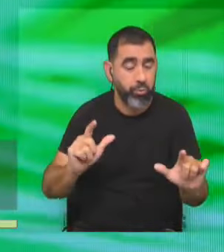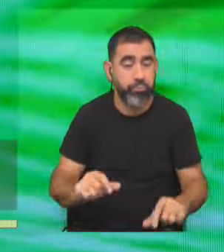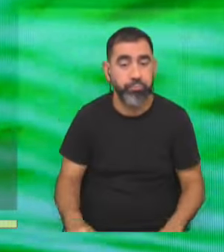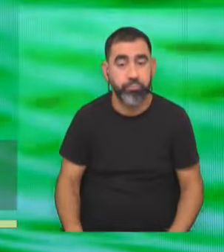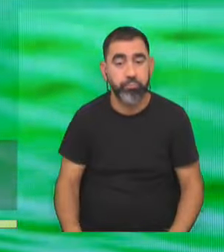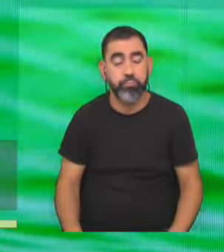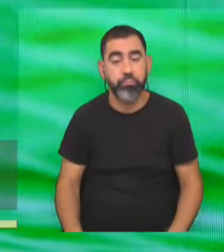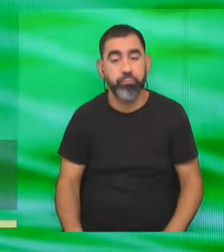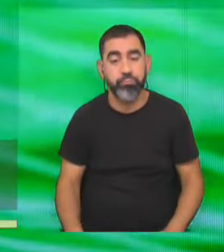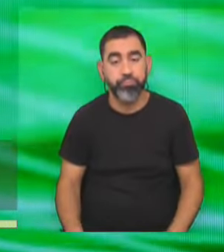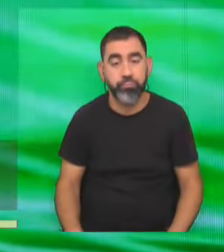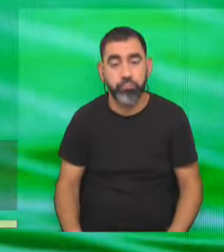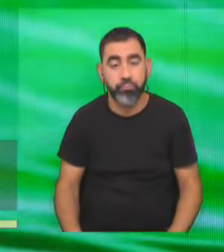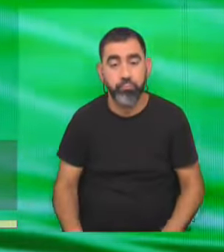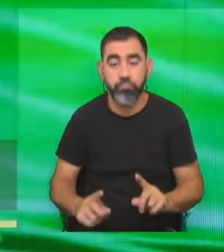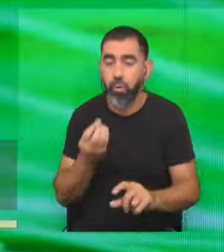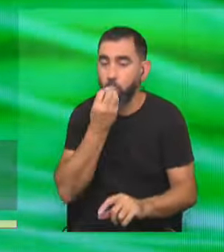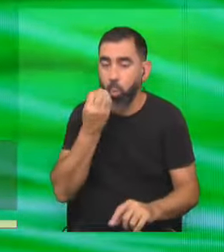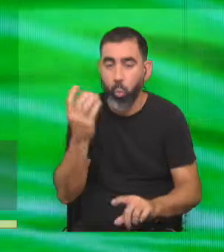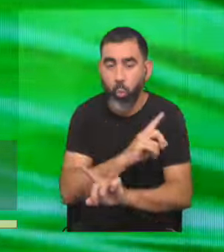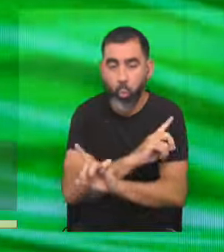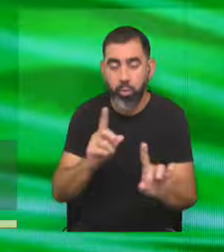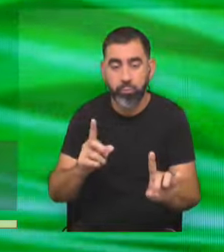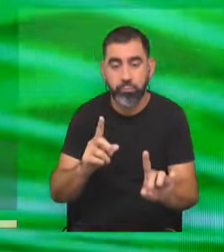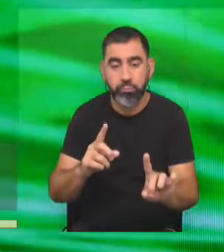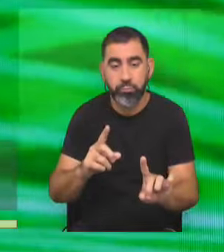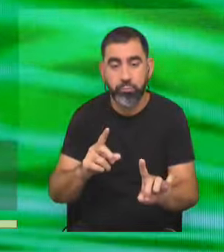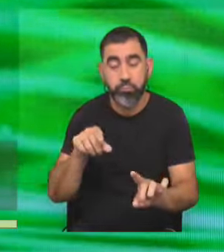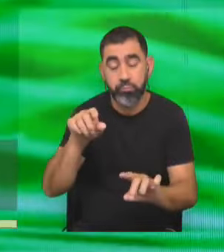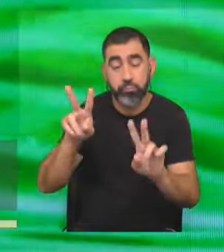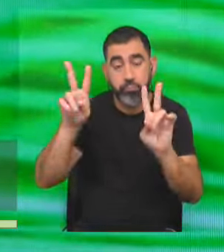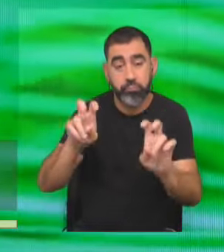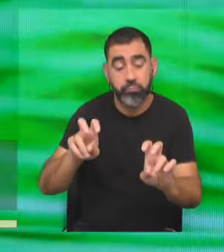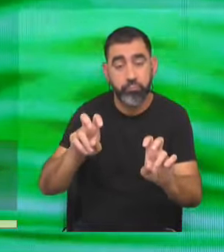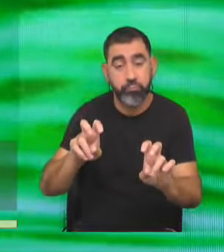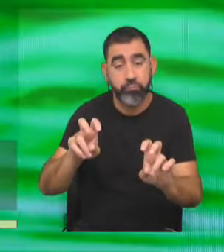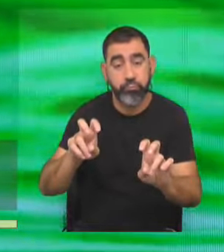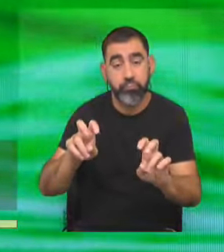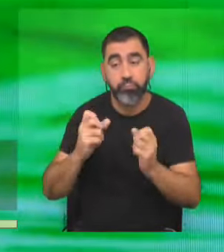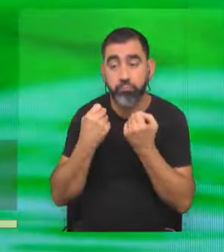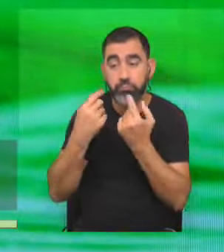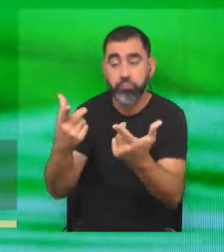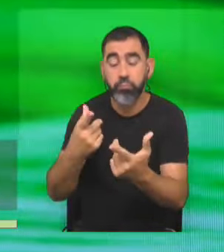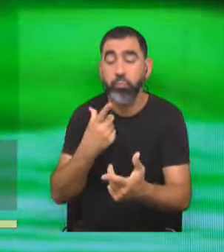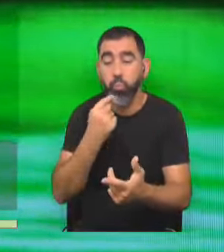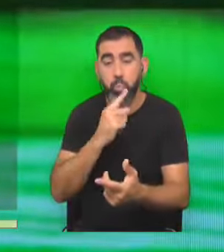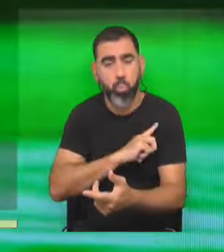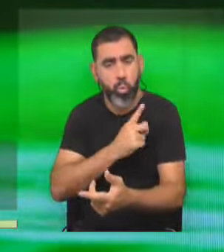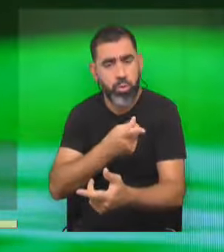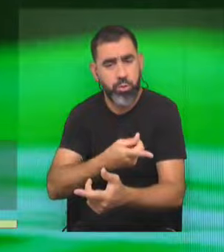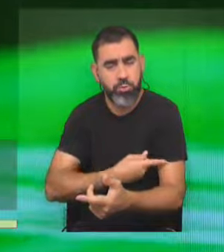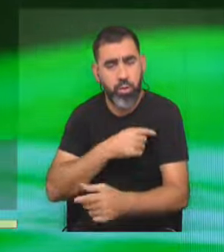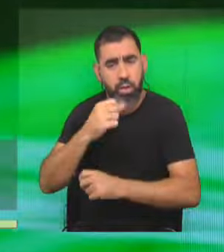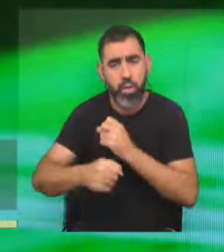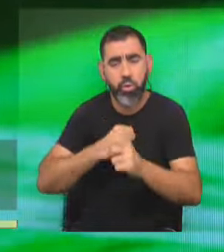sido tampoco fructífero ese empoderamiento que este se le dio a la policía a partir del